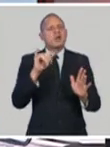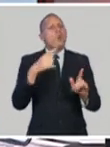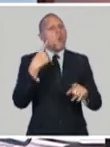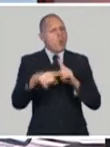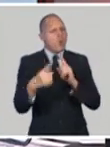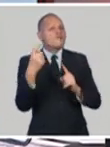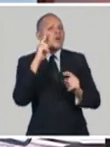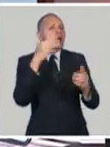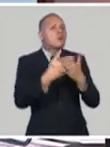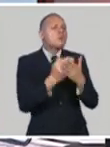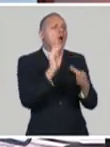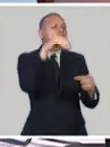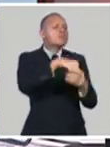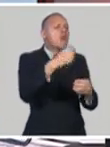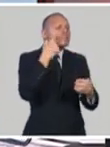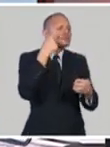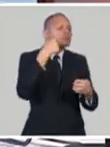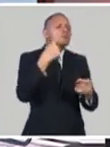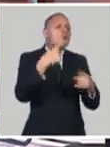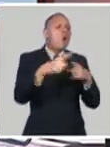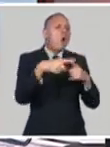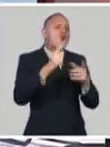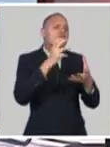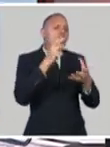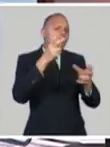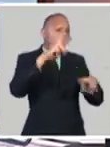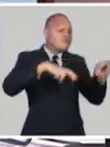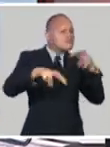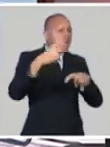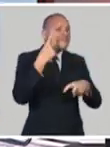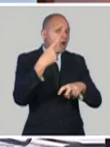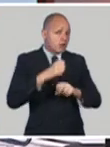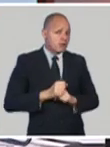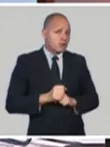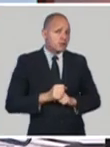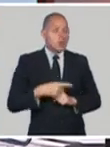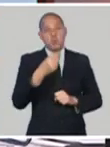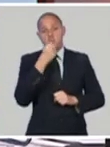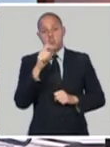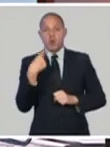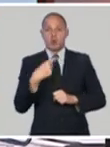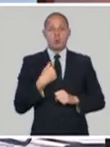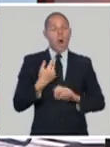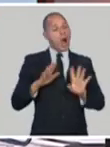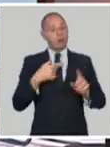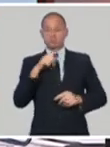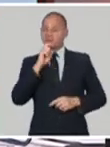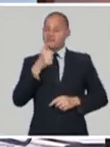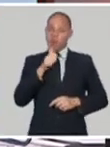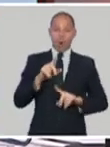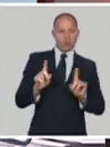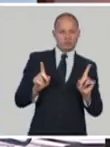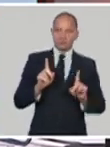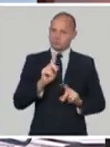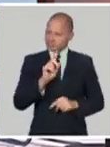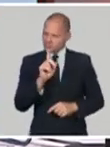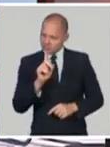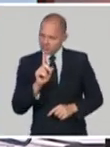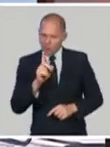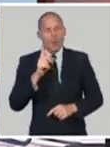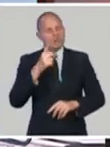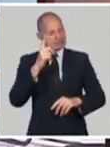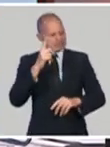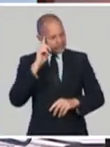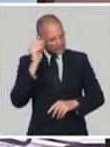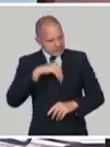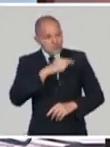buscar. Si nos paramos en la posición de las limitaciones que tiene el país, que son ciertas, y no nos paramos en la